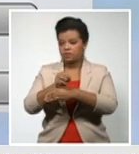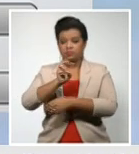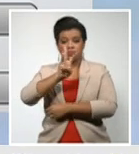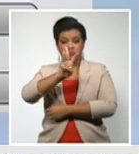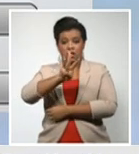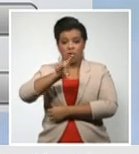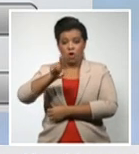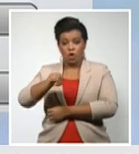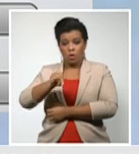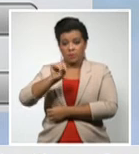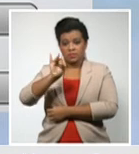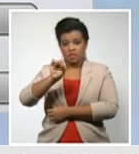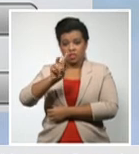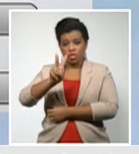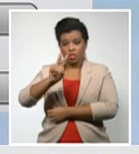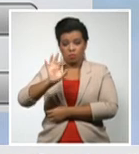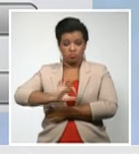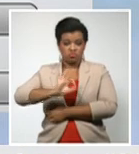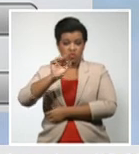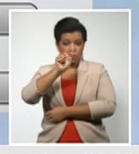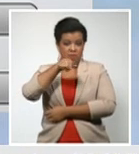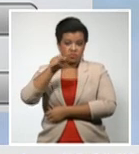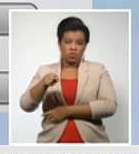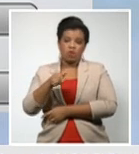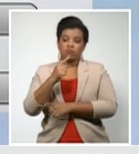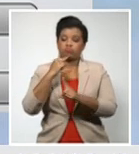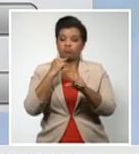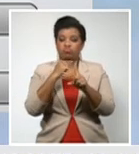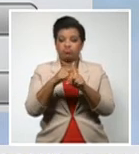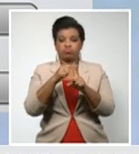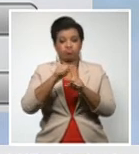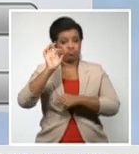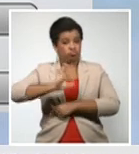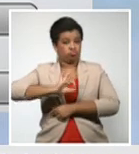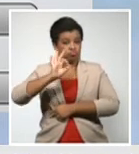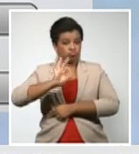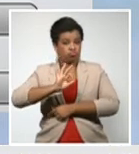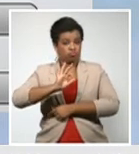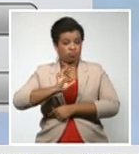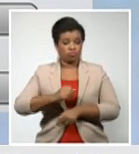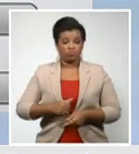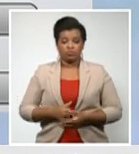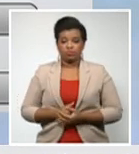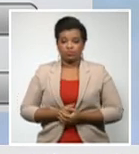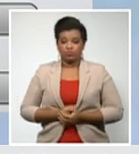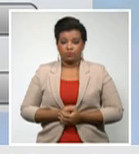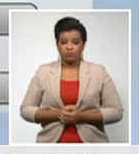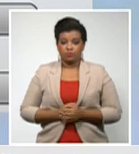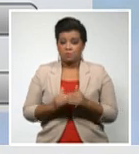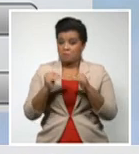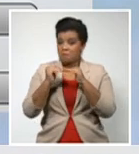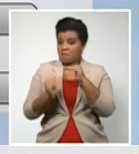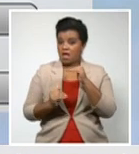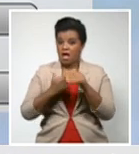3,72% de positividad de las muestras analizadas, inferior al día de ayer, que